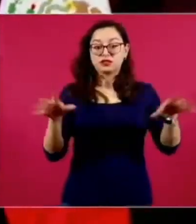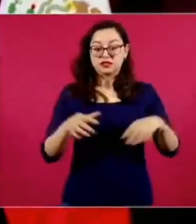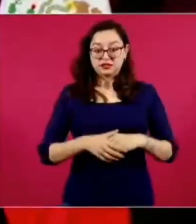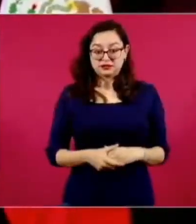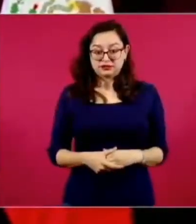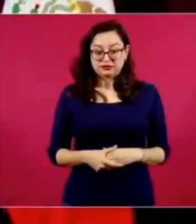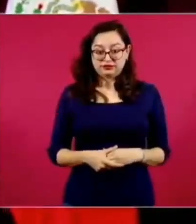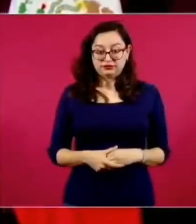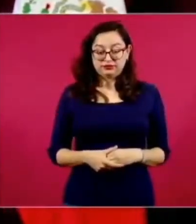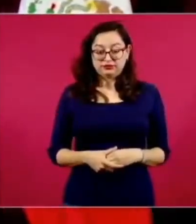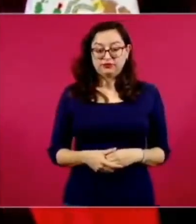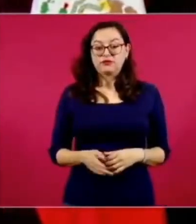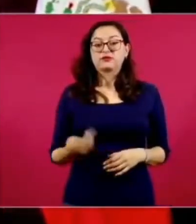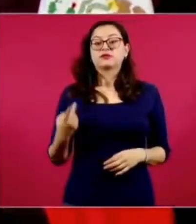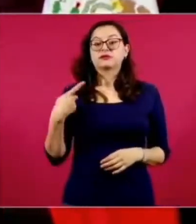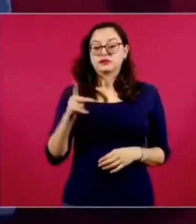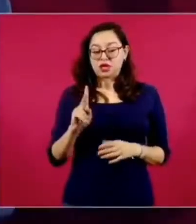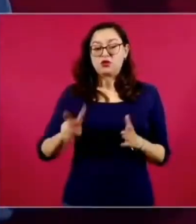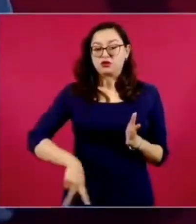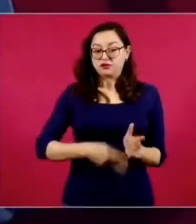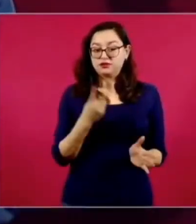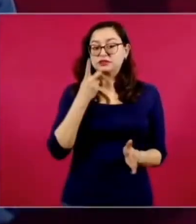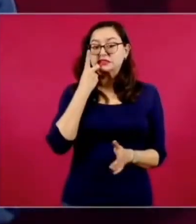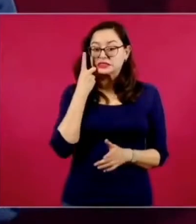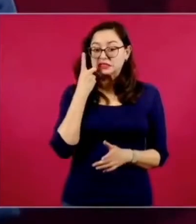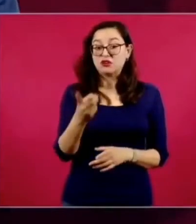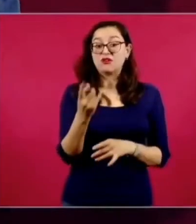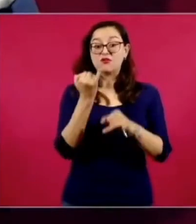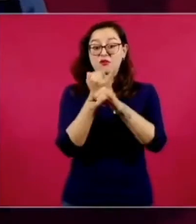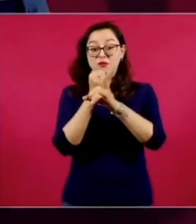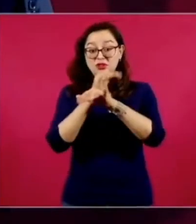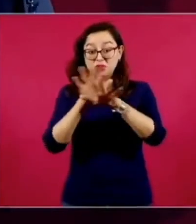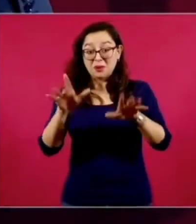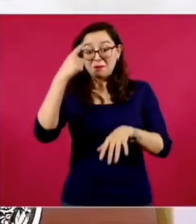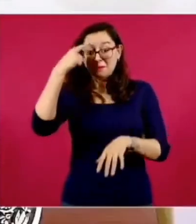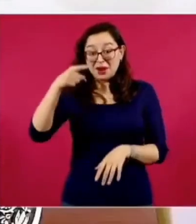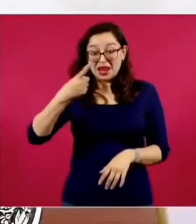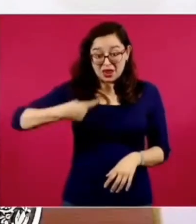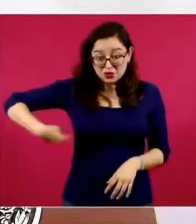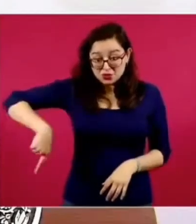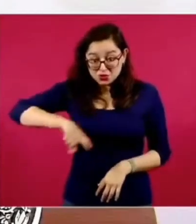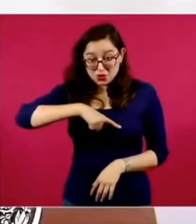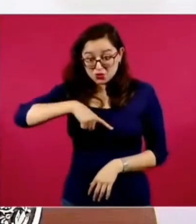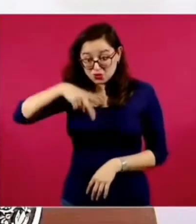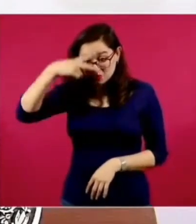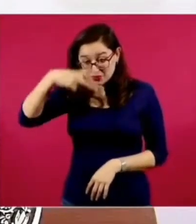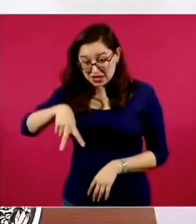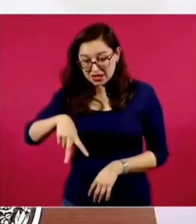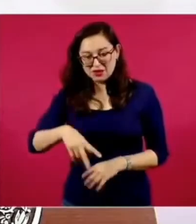para informar a nuestros paisanos, porque nuestros paisanos están